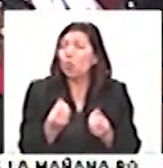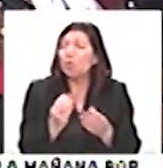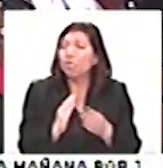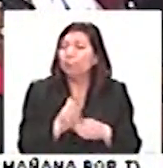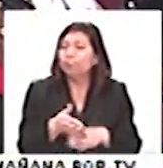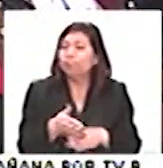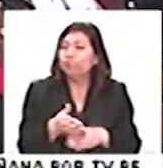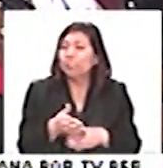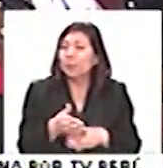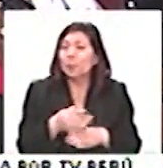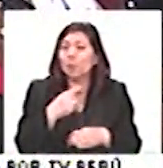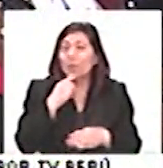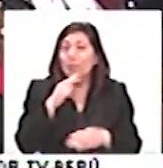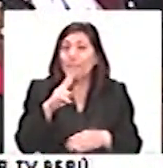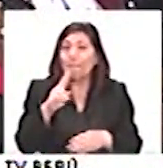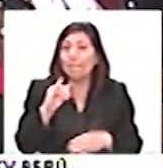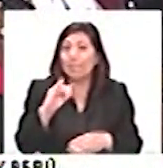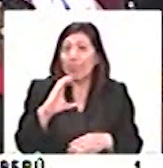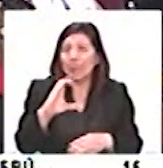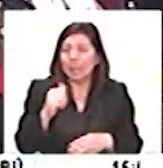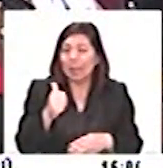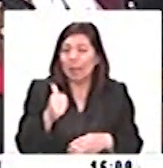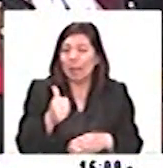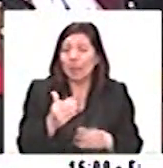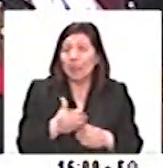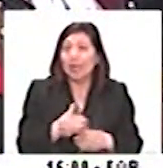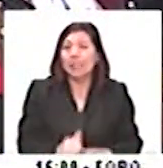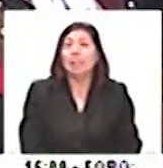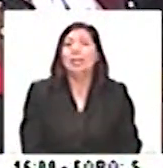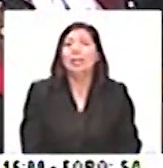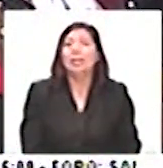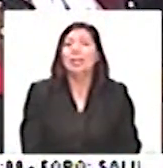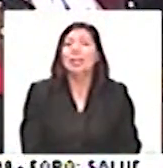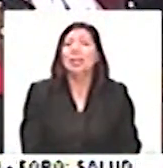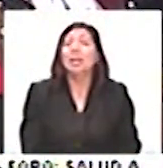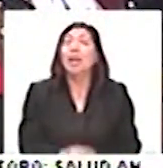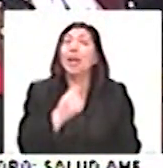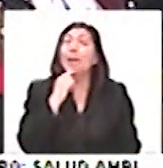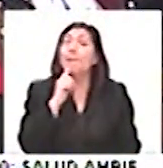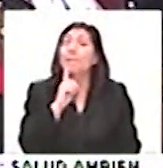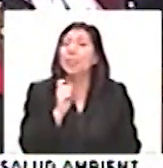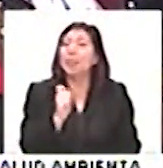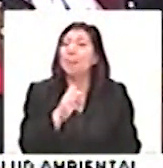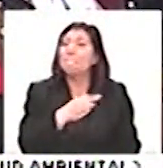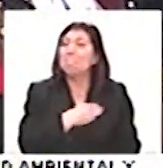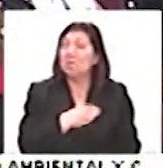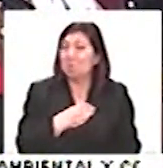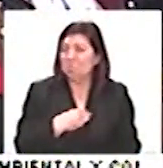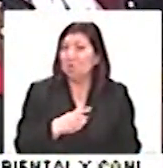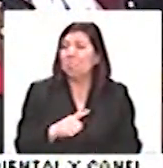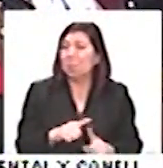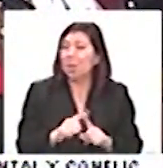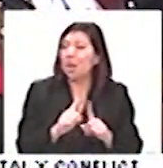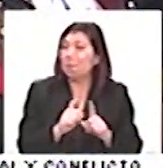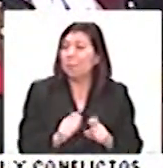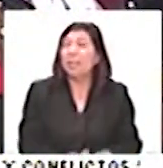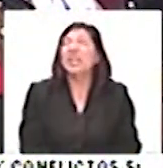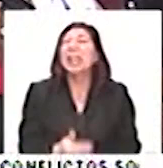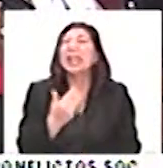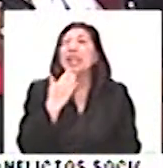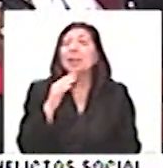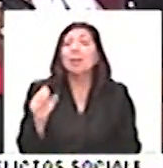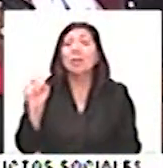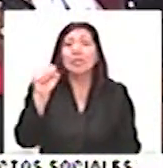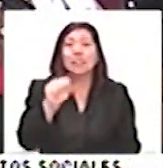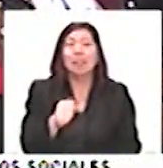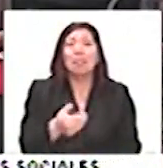llega la señora Vilca al Estado peruano. Y de hecho le han preguntado al señor ministro, yo me sumo también a la pregunta, quién le presentó